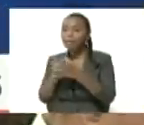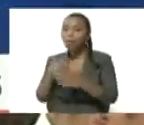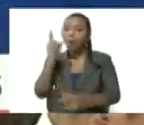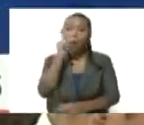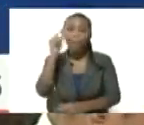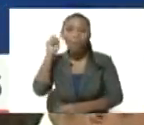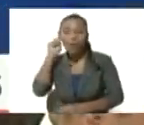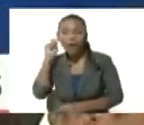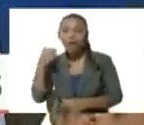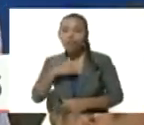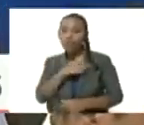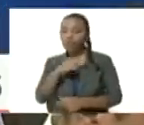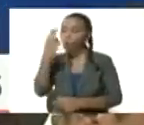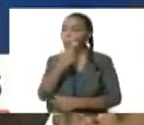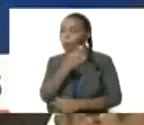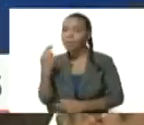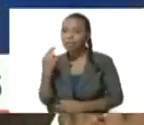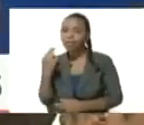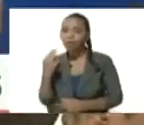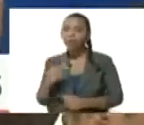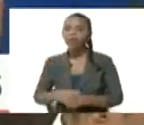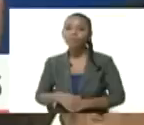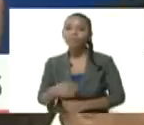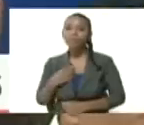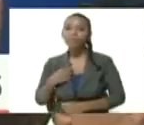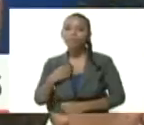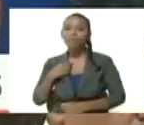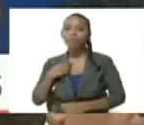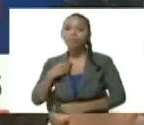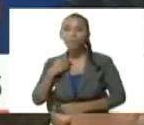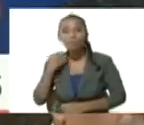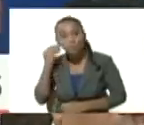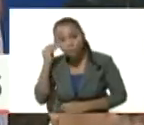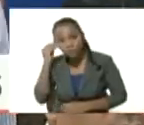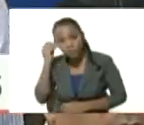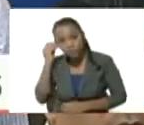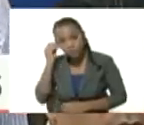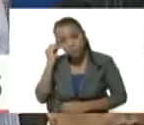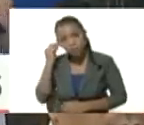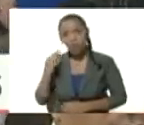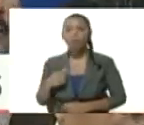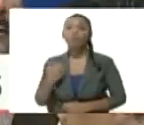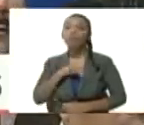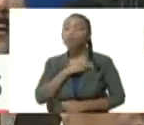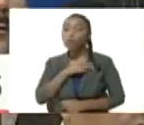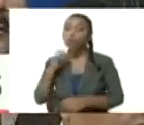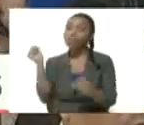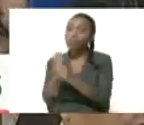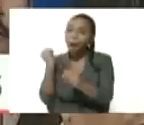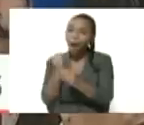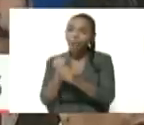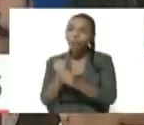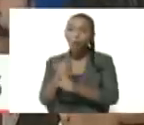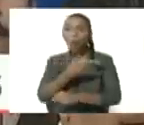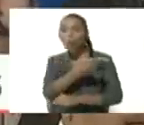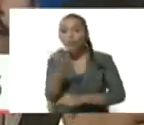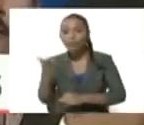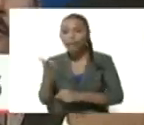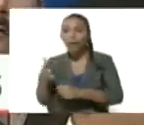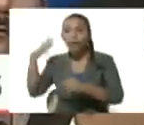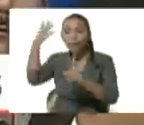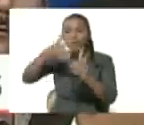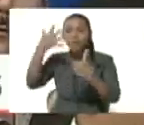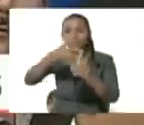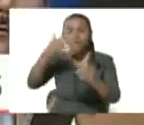que estamos comprometidos con la construcción de la patria, con la construcción del socialismo. Decirle que hemos estado trabajando desde que usted orientó la creación